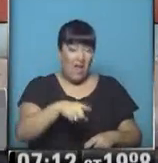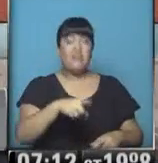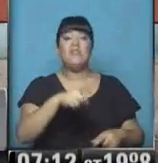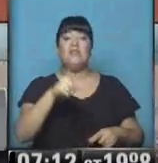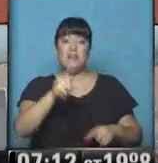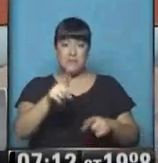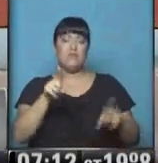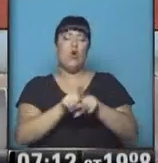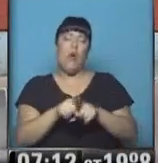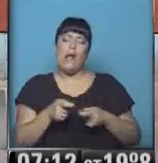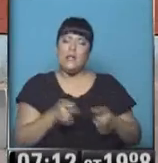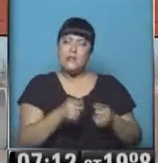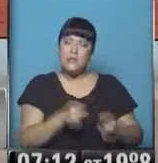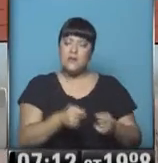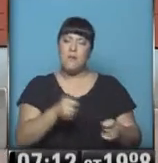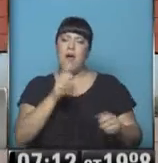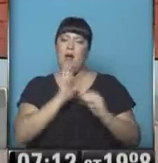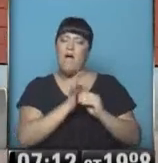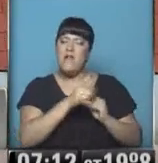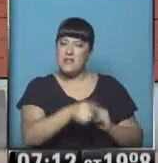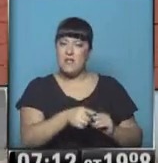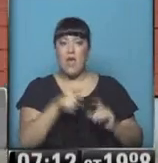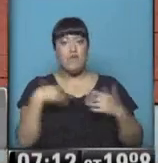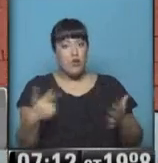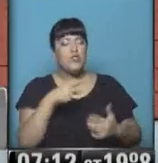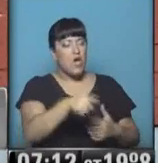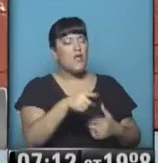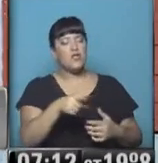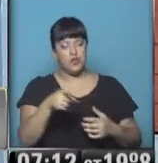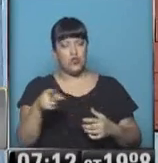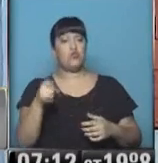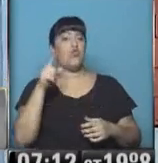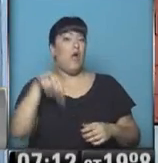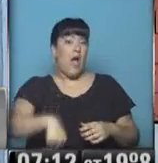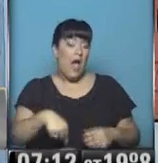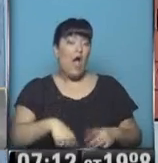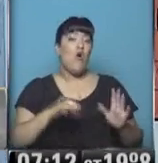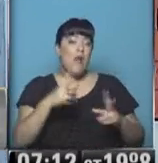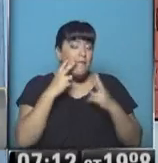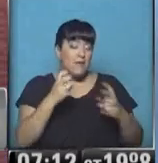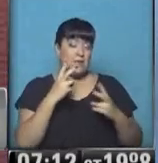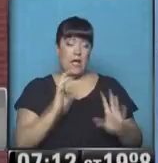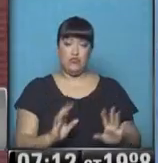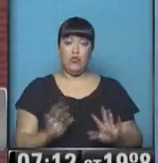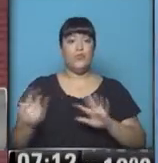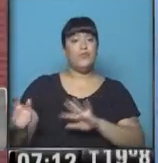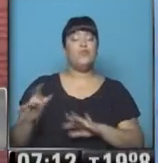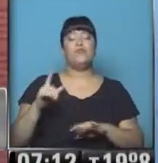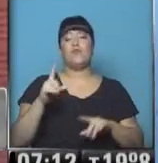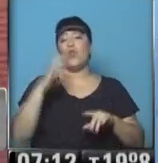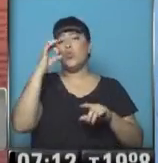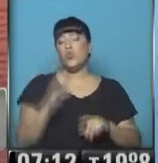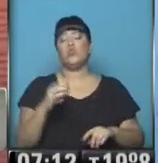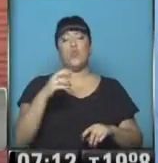había forzado a besarla. Por lo tanto, eso también se va a tener en cuenta en esta investigación. La hermana pasaba por el lugar, esto